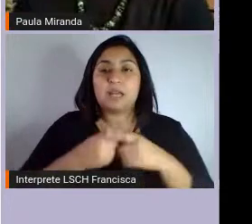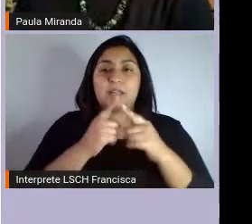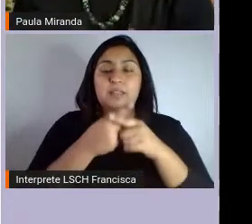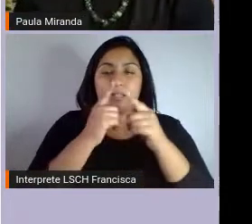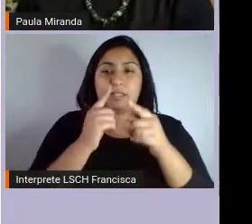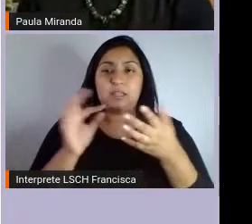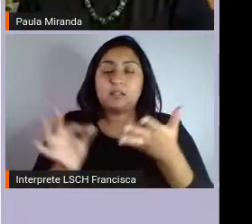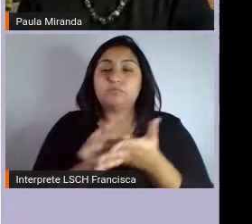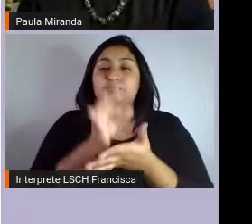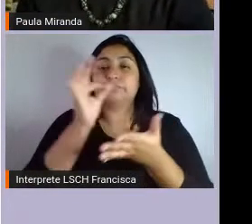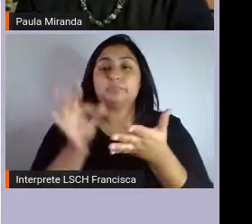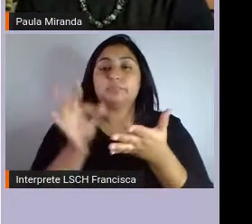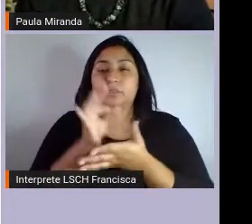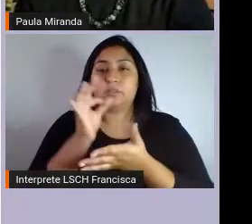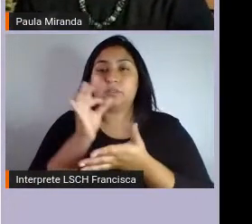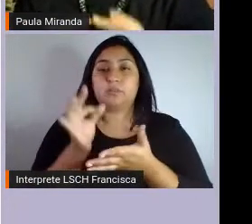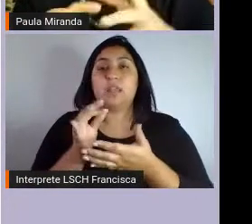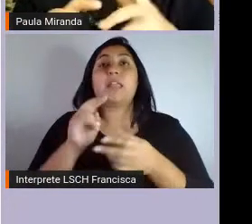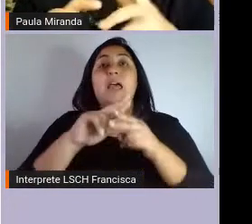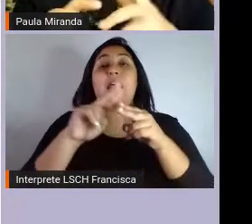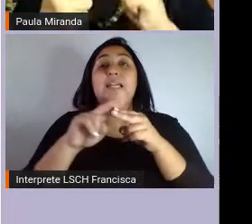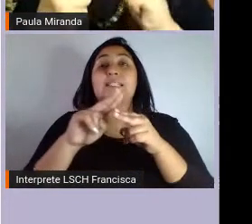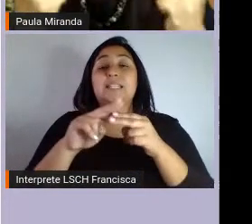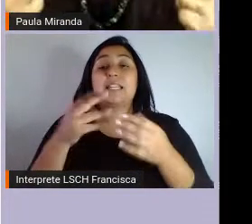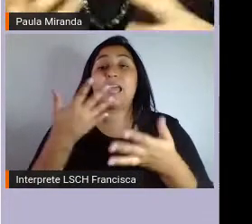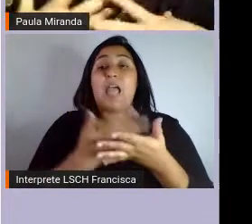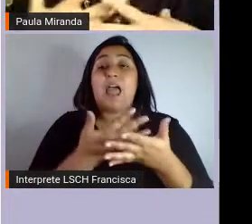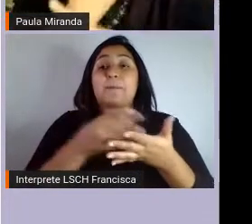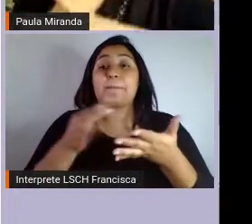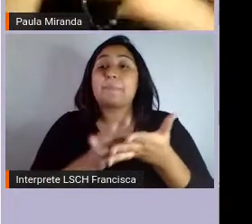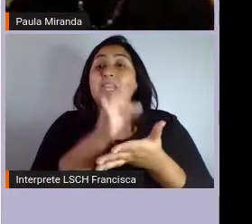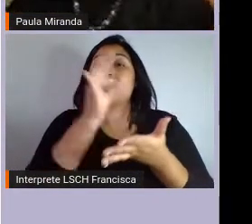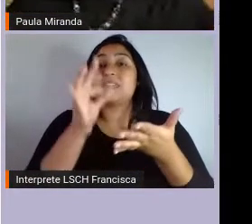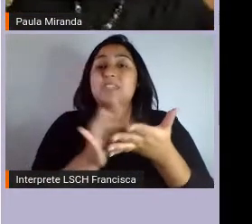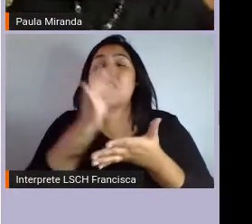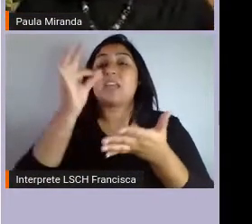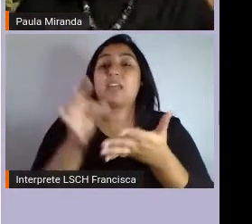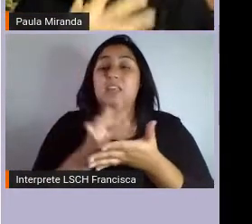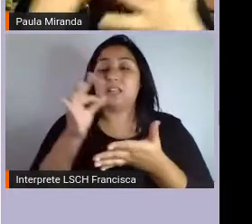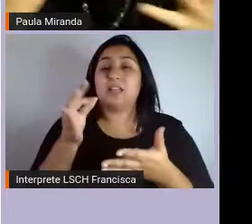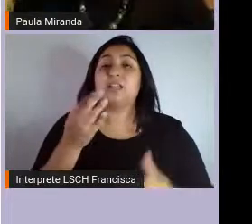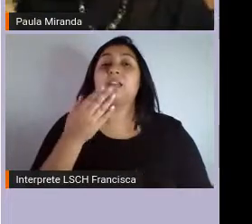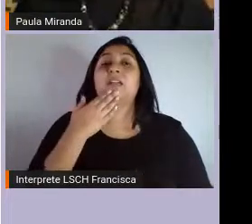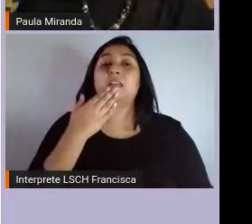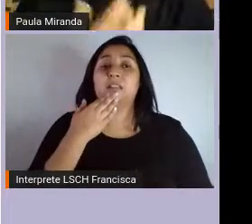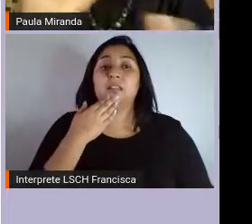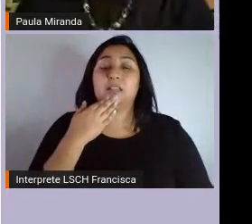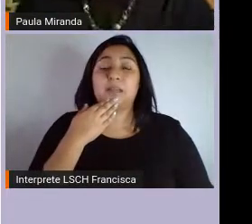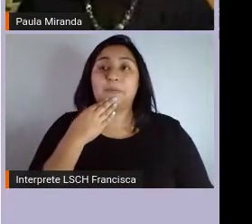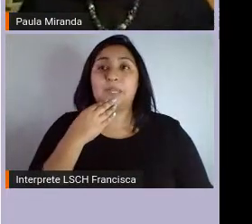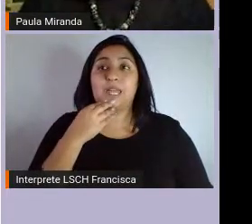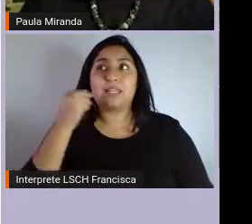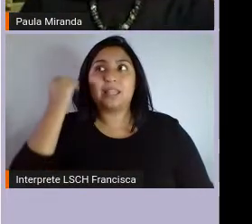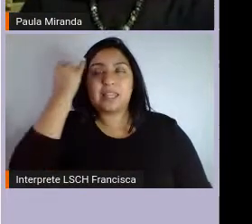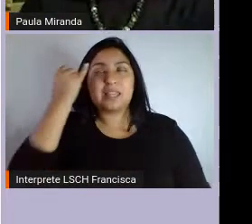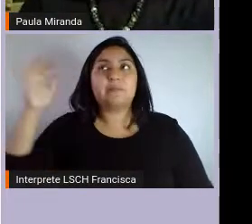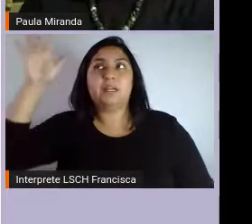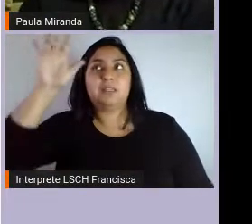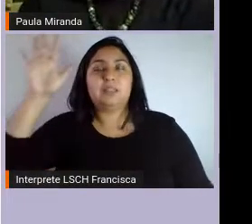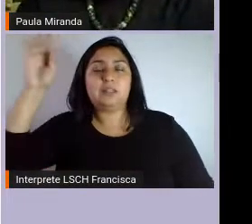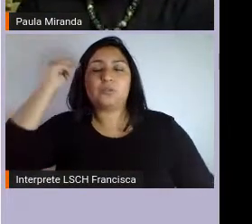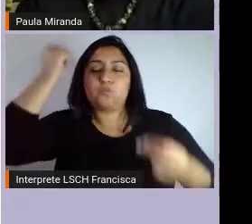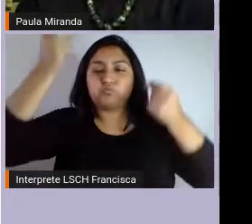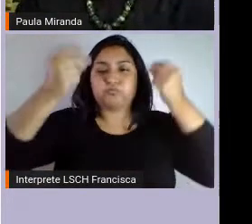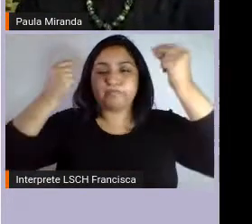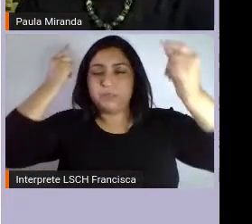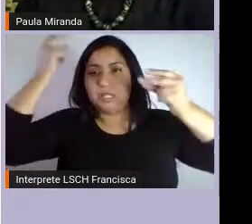componer sus artilleras. Entonces, es un año también donde la poligrafía estalla en ella, en su imaginación, en su creación. Por eso